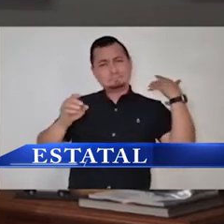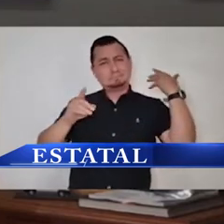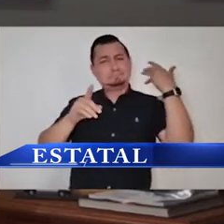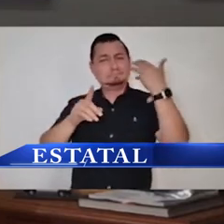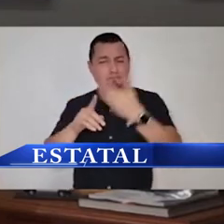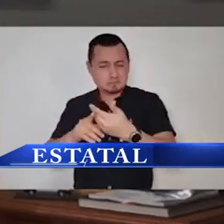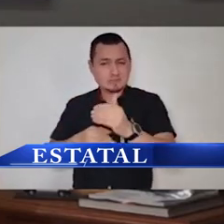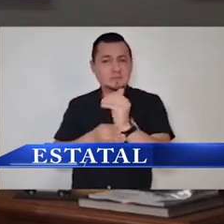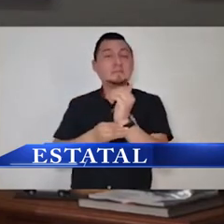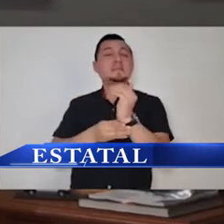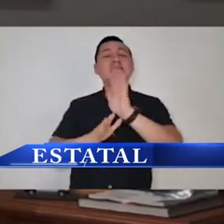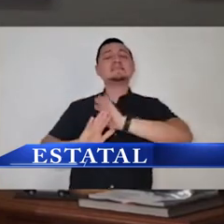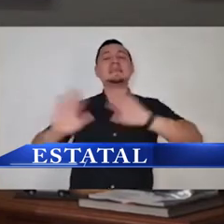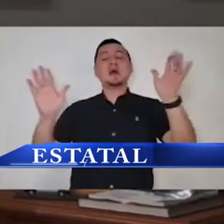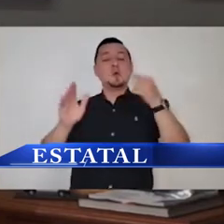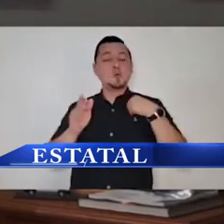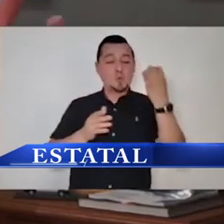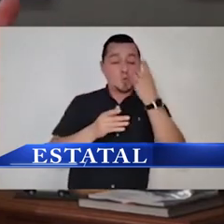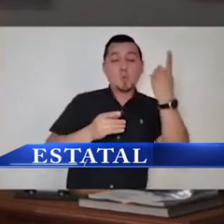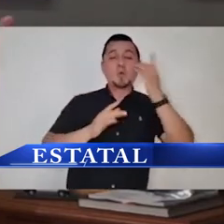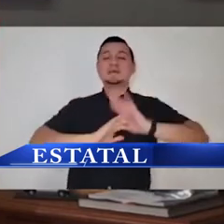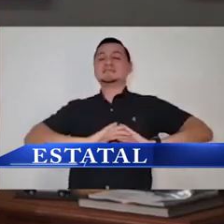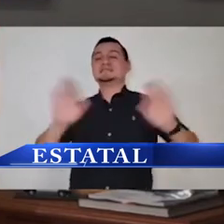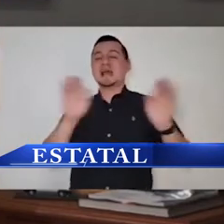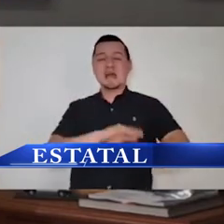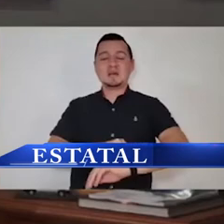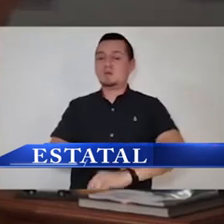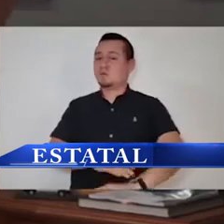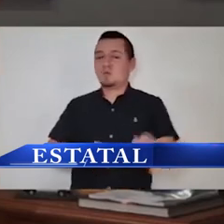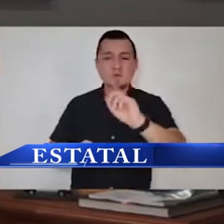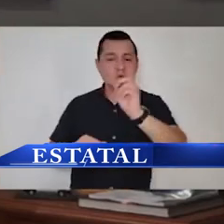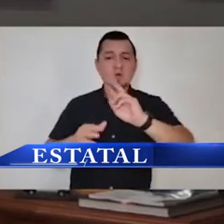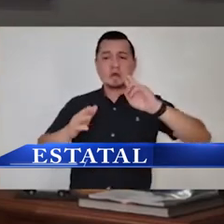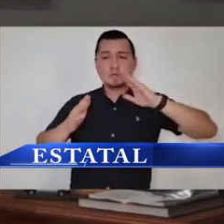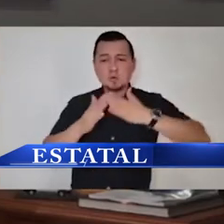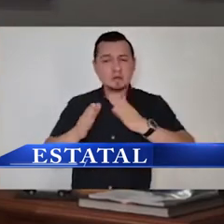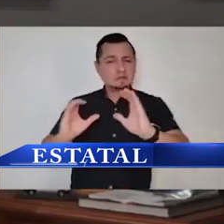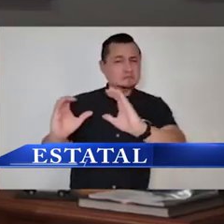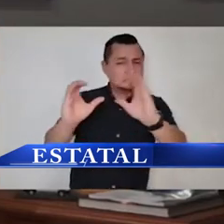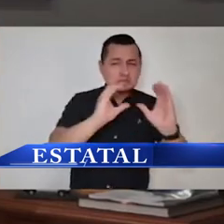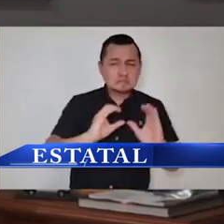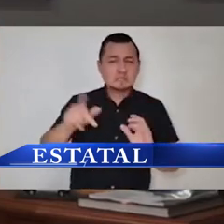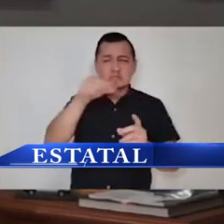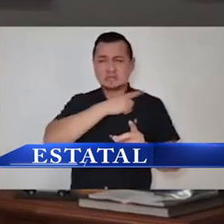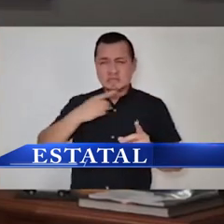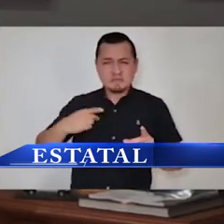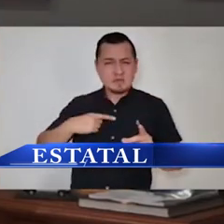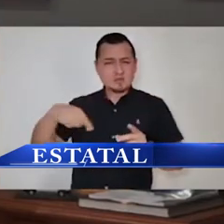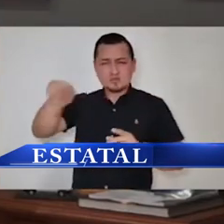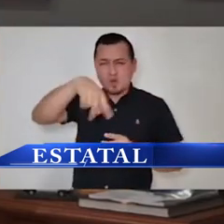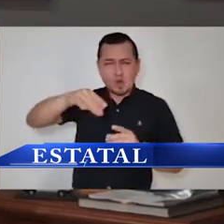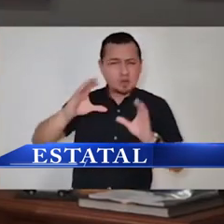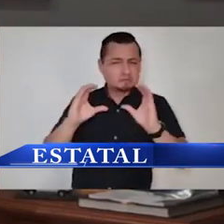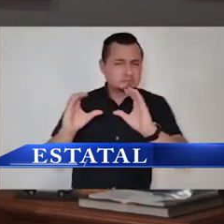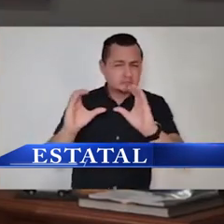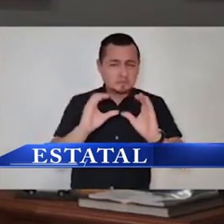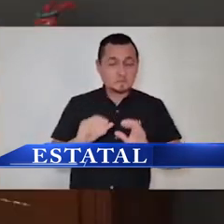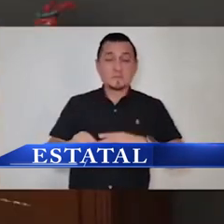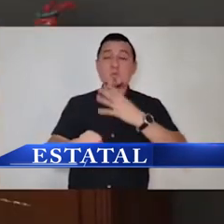realizadas. Esto, por supuesto, no previene ni va a suplir la responsabilidad personal y